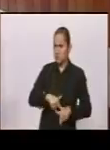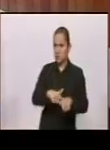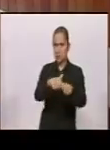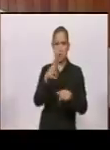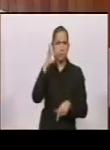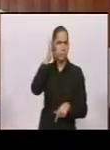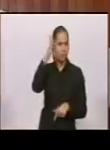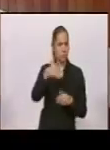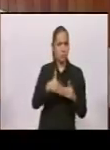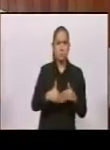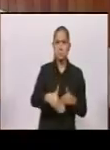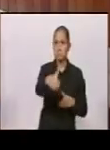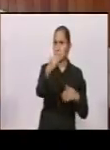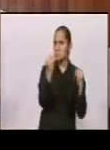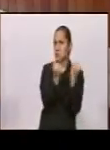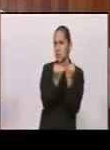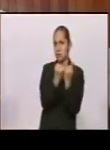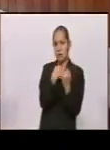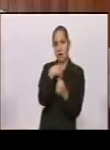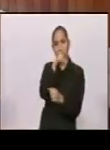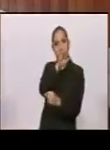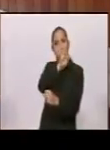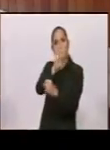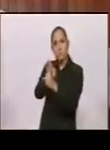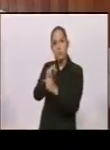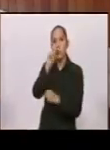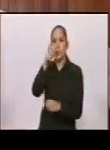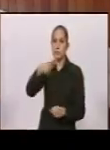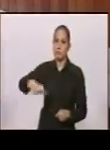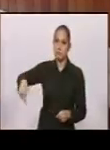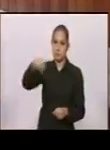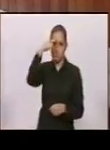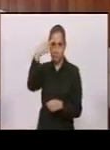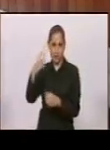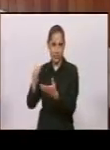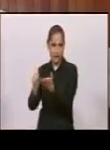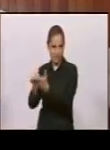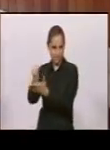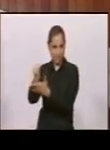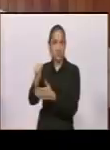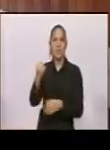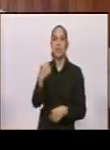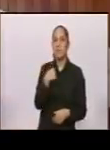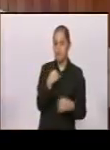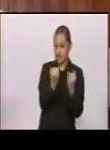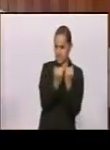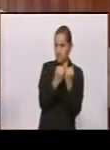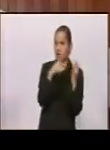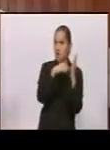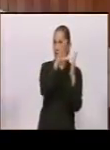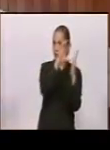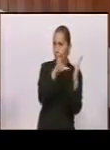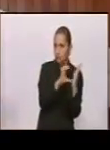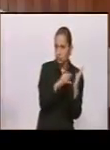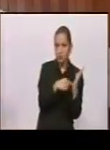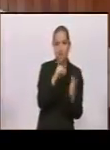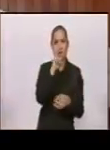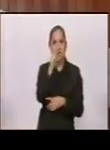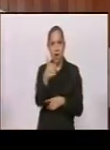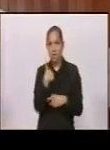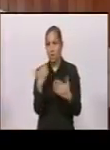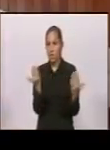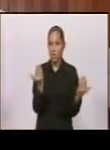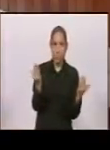responsablemente en cumplimiento a lo dispuesto en la Constitución, sin reservas, sin